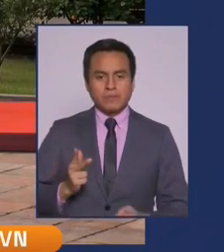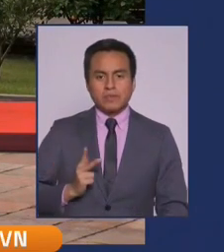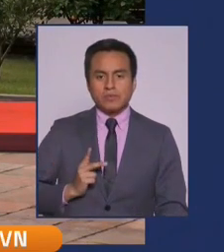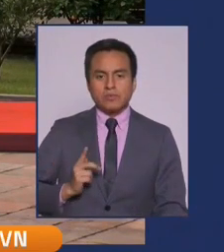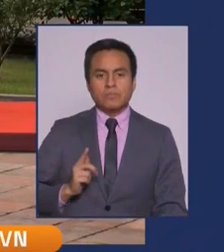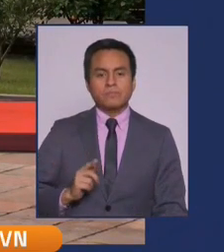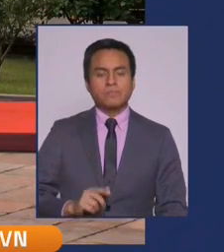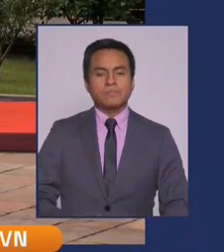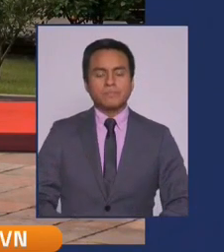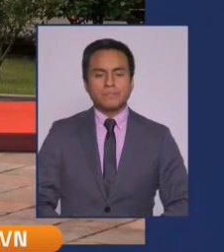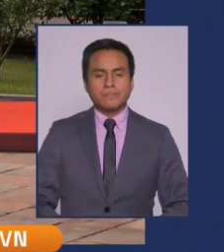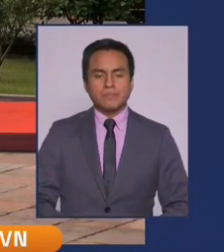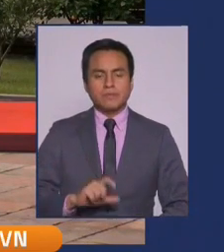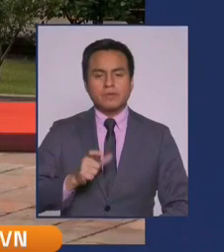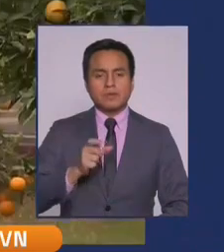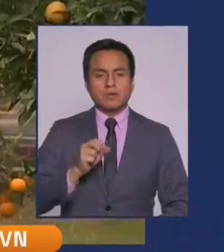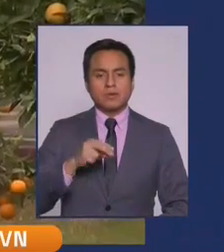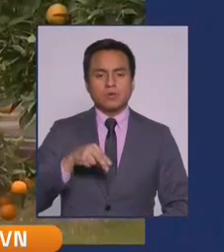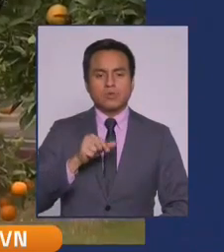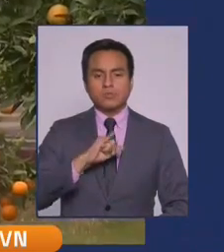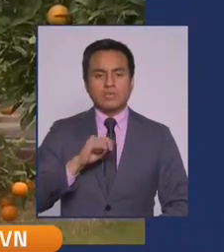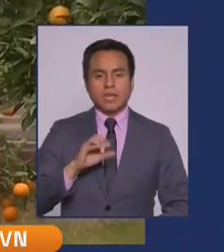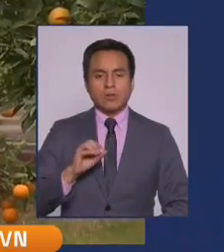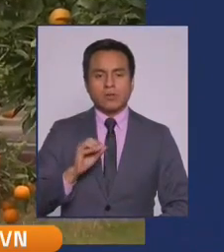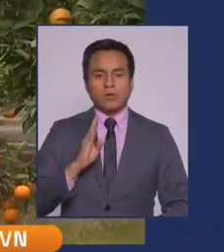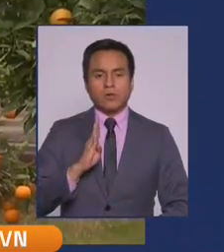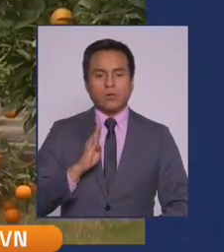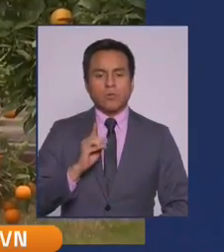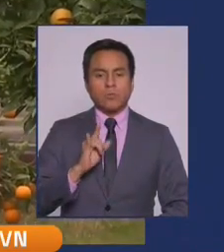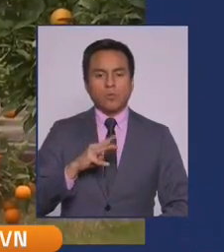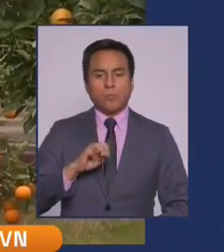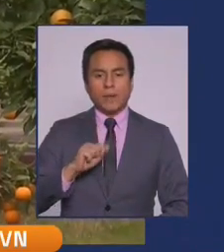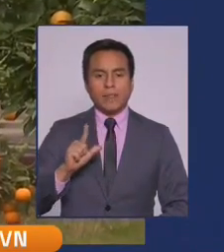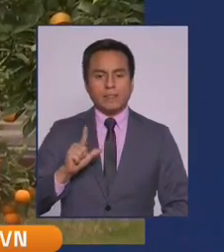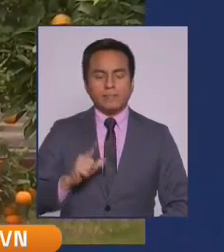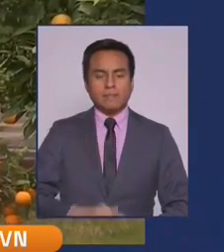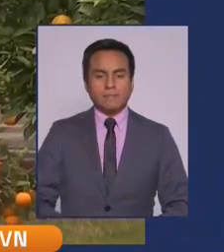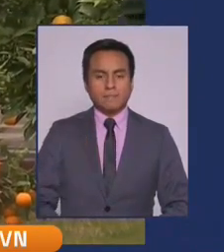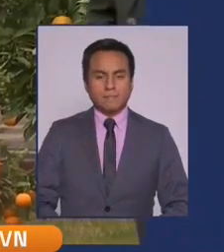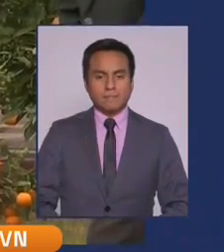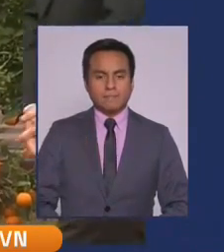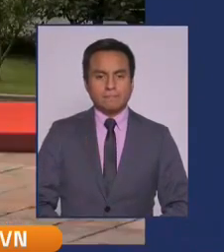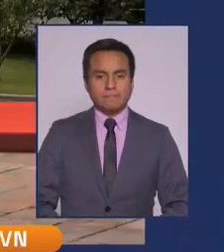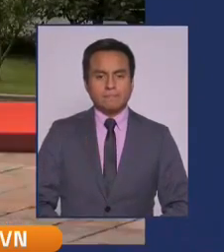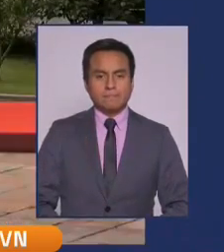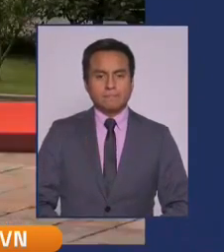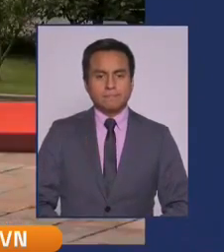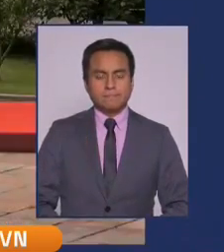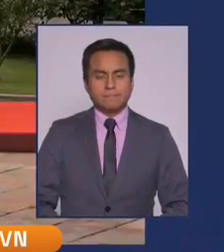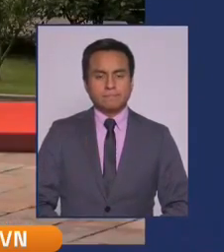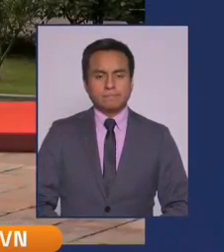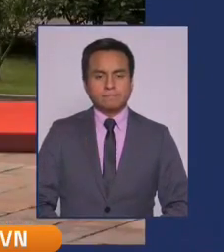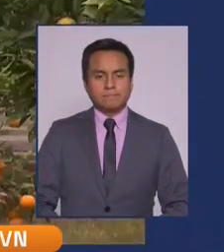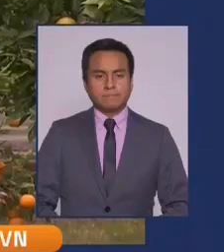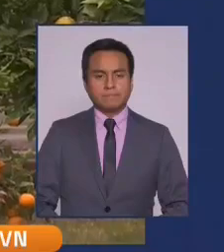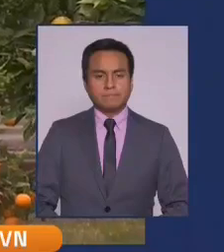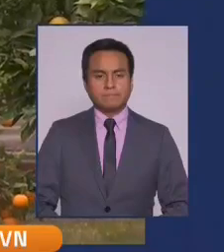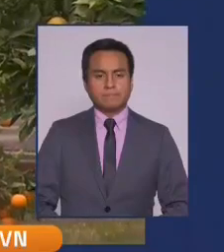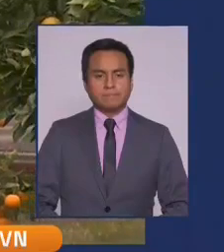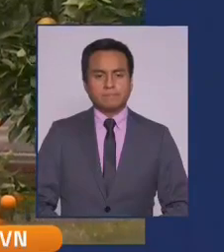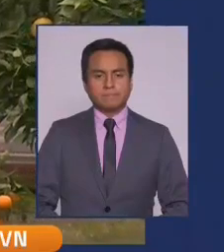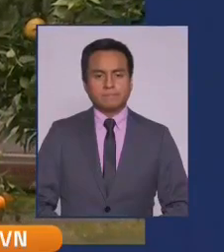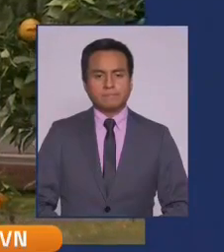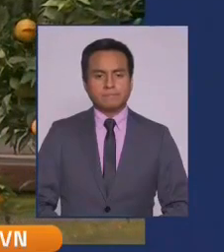se oponía, dijo, nosotros no vamos a votar nunca este veto a favor. ¿O ustedes creen que no querían aparecer ayudando a que